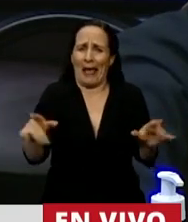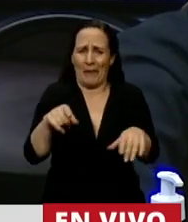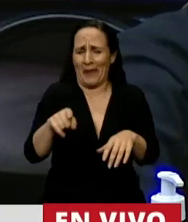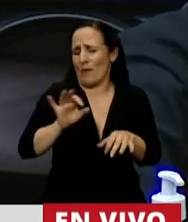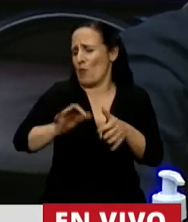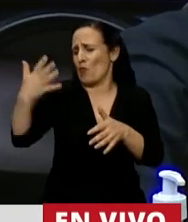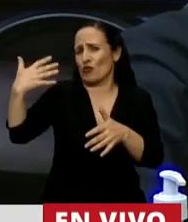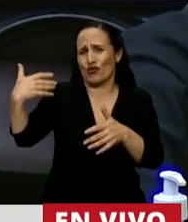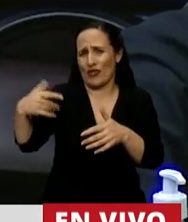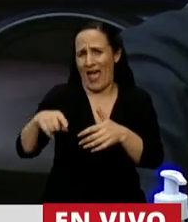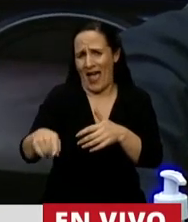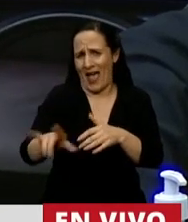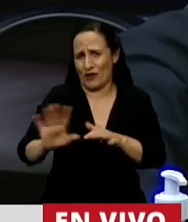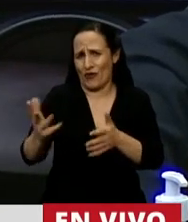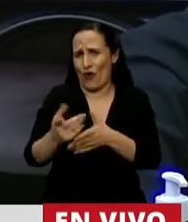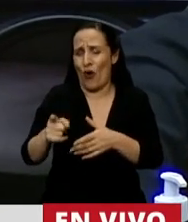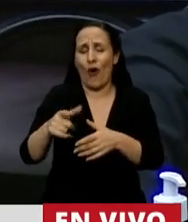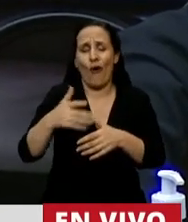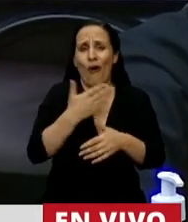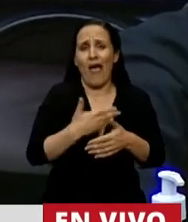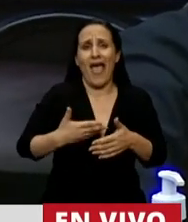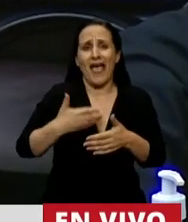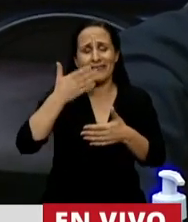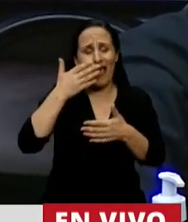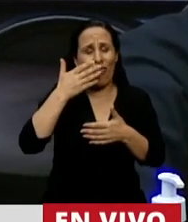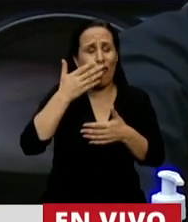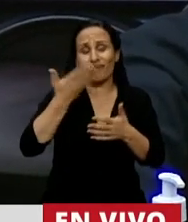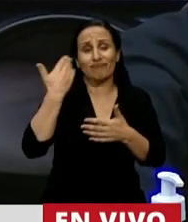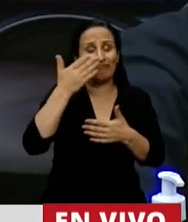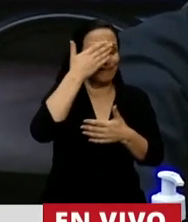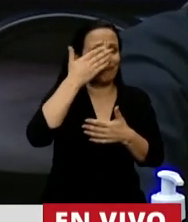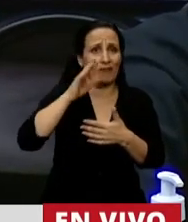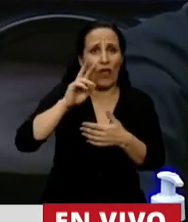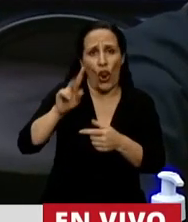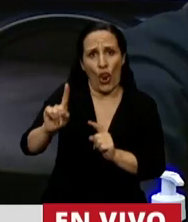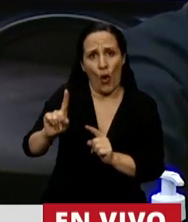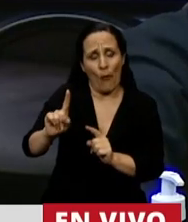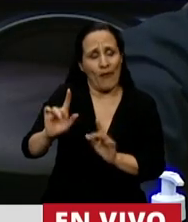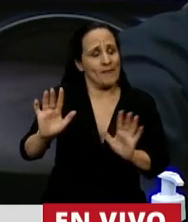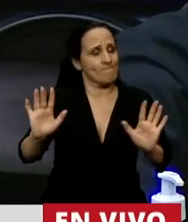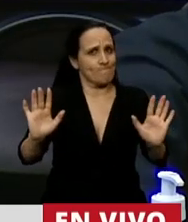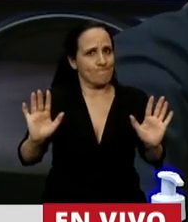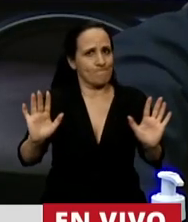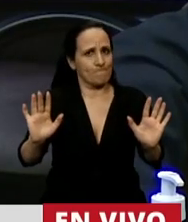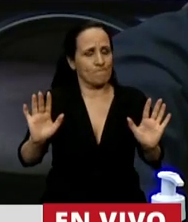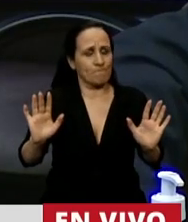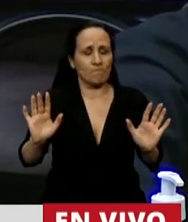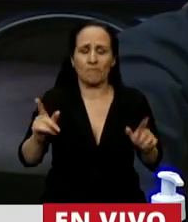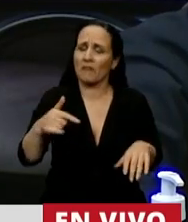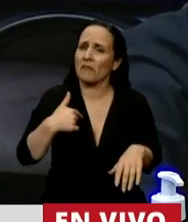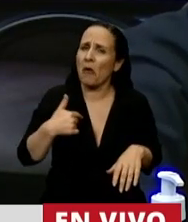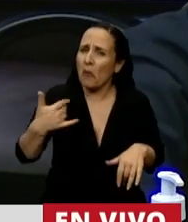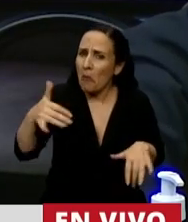hace muchísimo tiempo y que el Estado está mirando para otra parte. Acá, señor presidente, por ahí nos